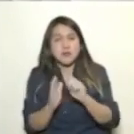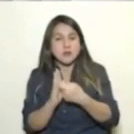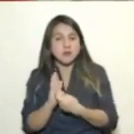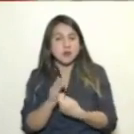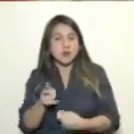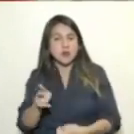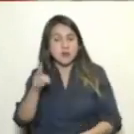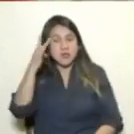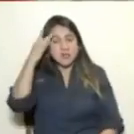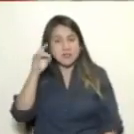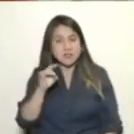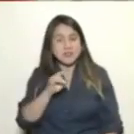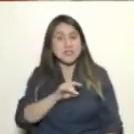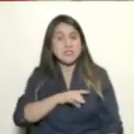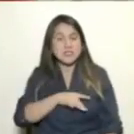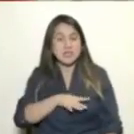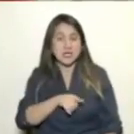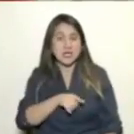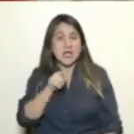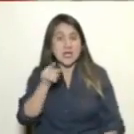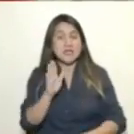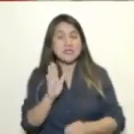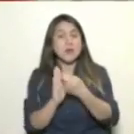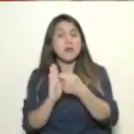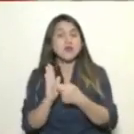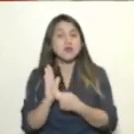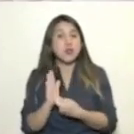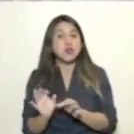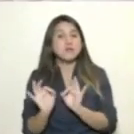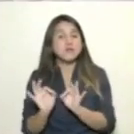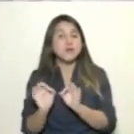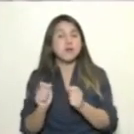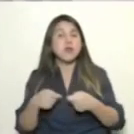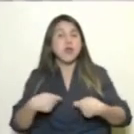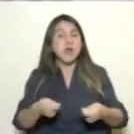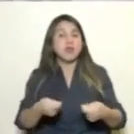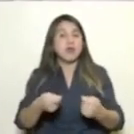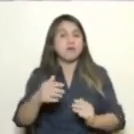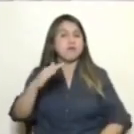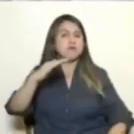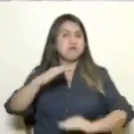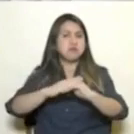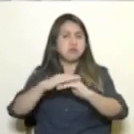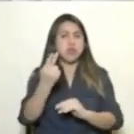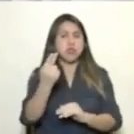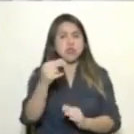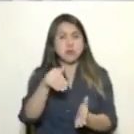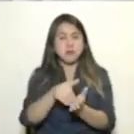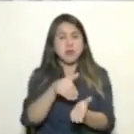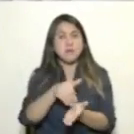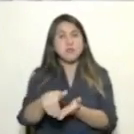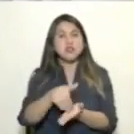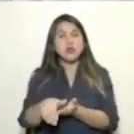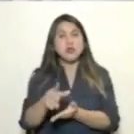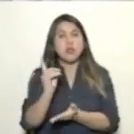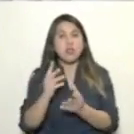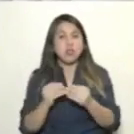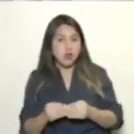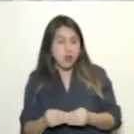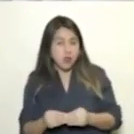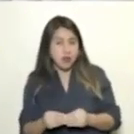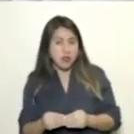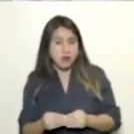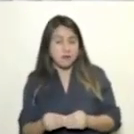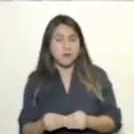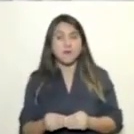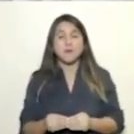se creó? Y ese presupuesto entonces es especial, puede gastar hasta 12 mil millones de dólares.